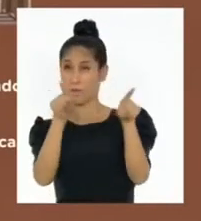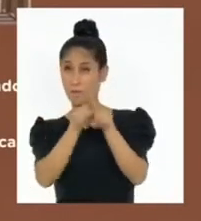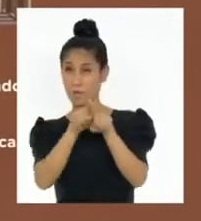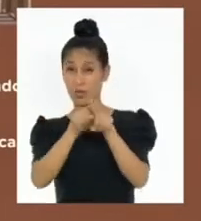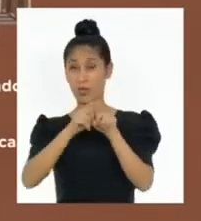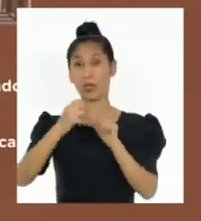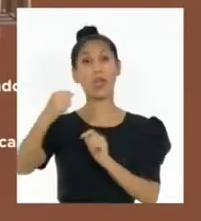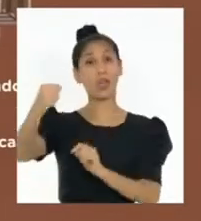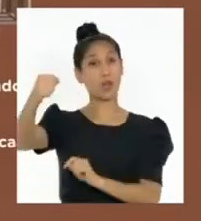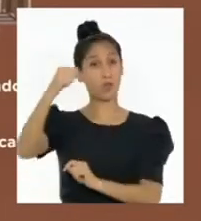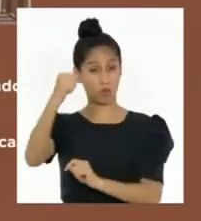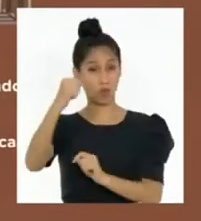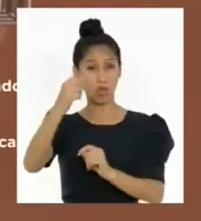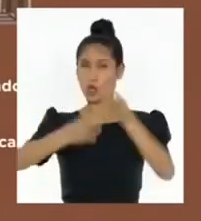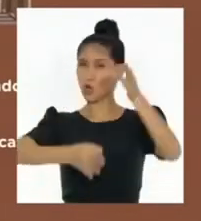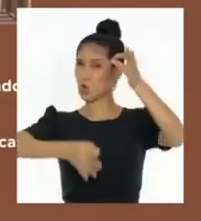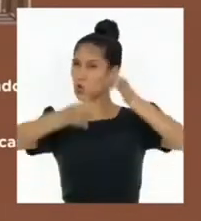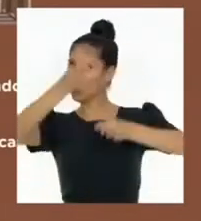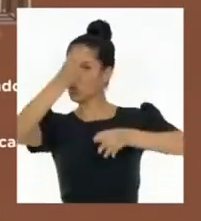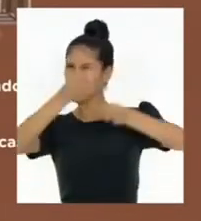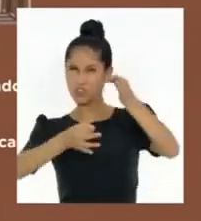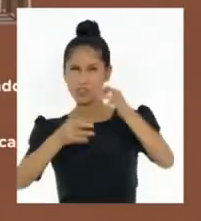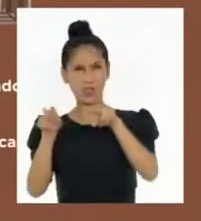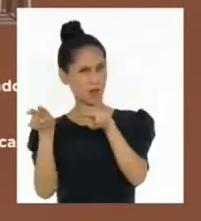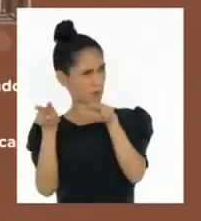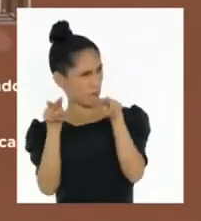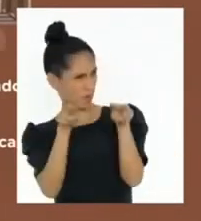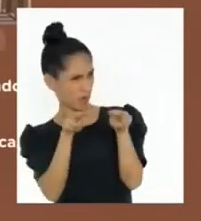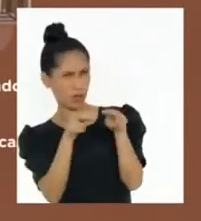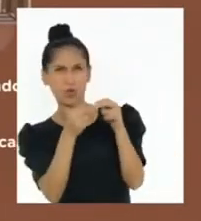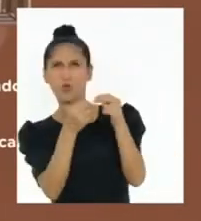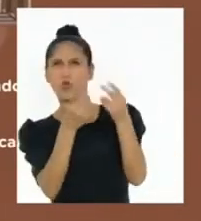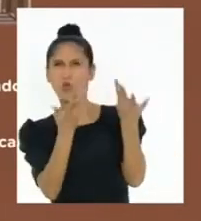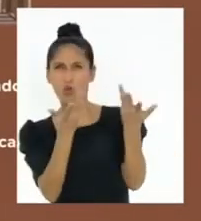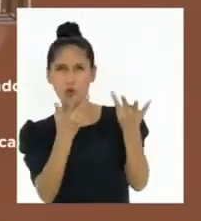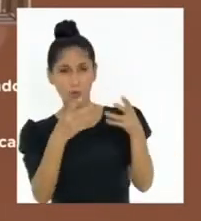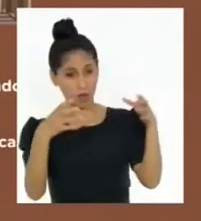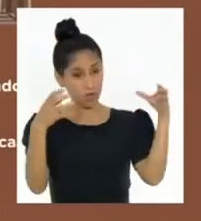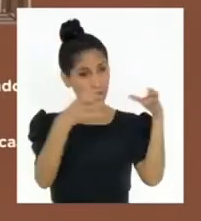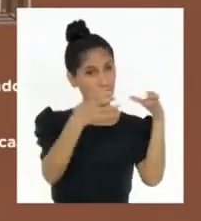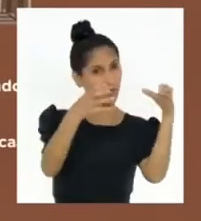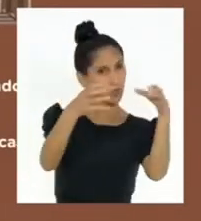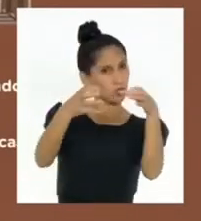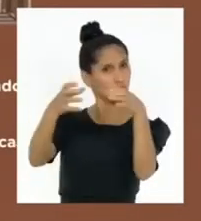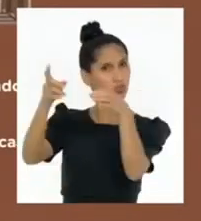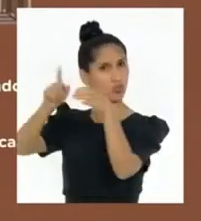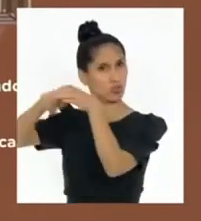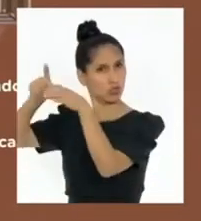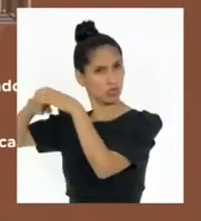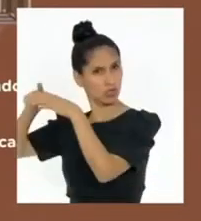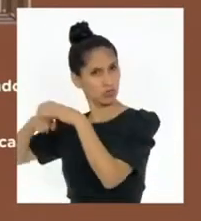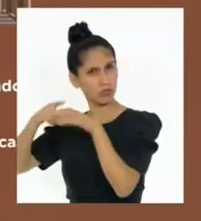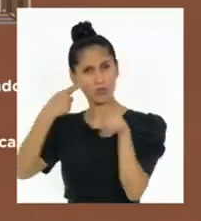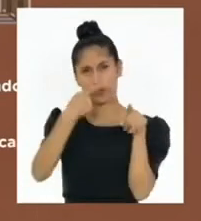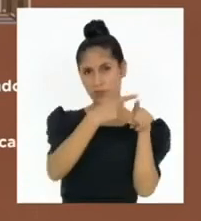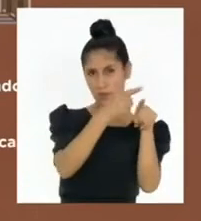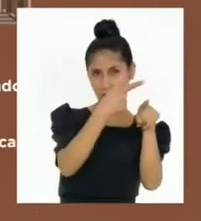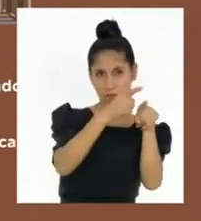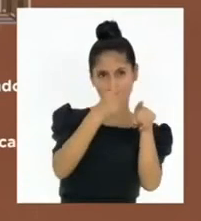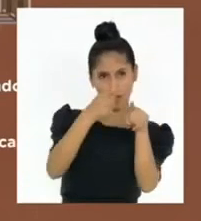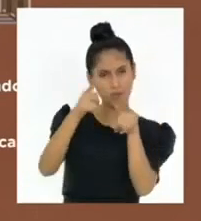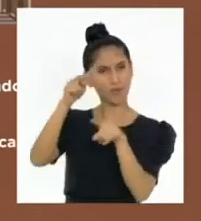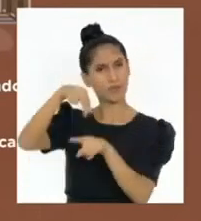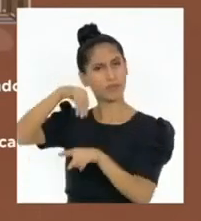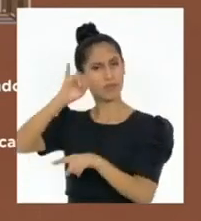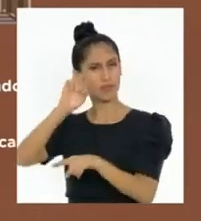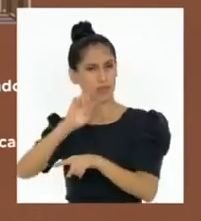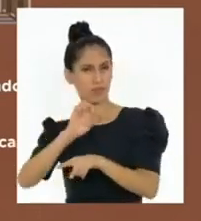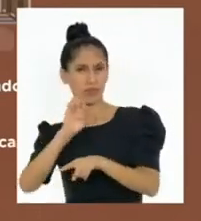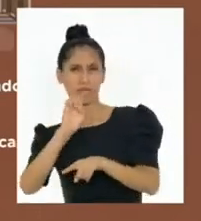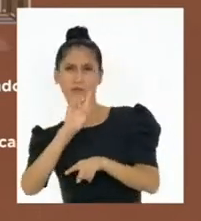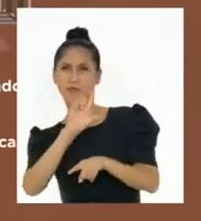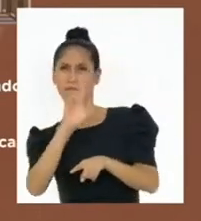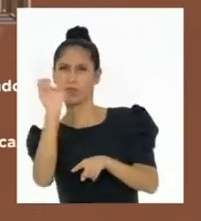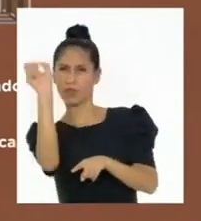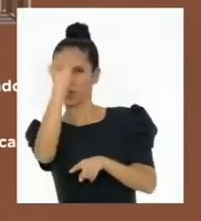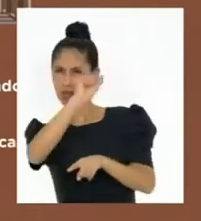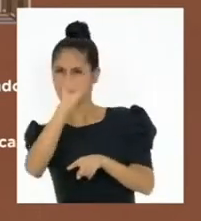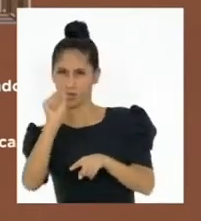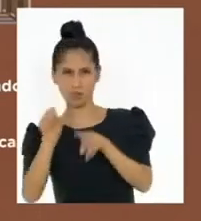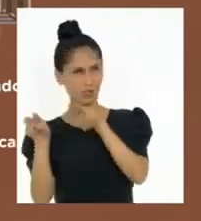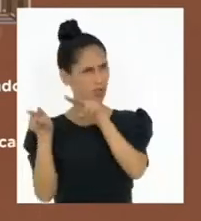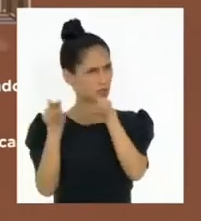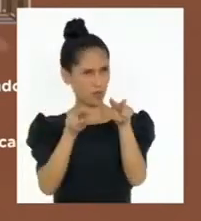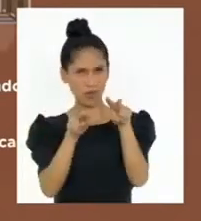administrar justicia. Está constituido por órganos de diferentes niveles de jerarquía que atienden los procesos